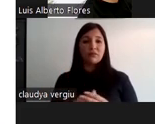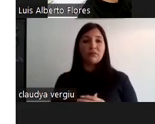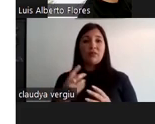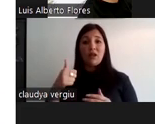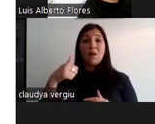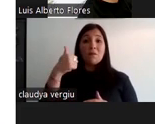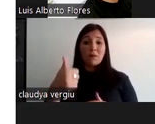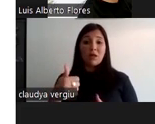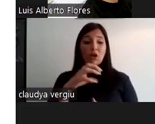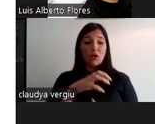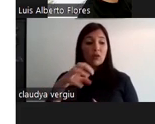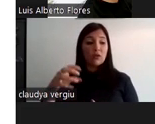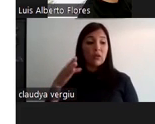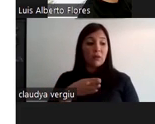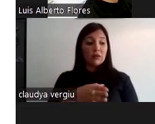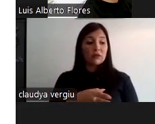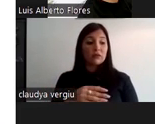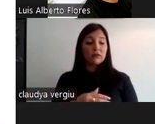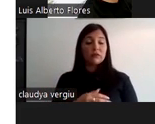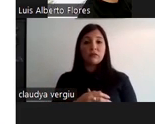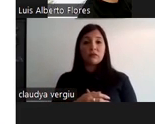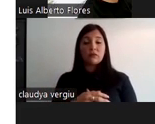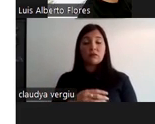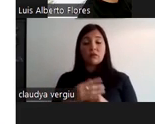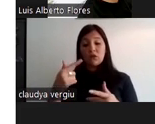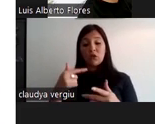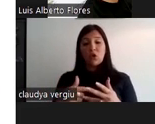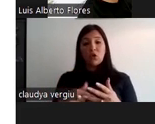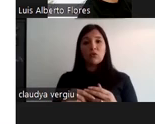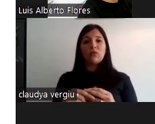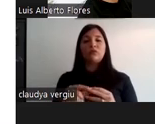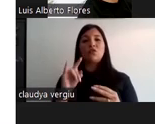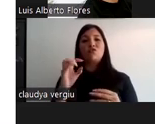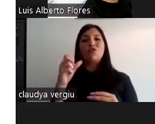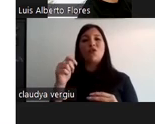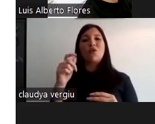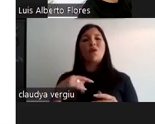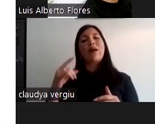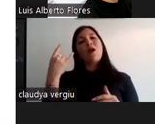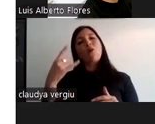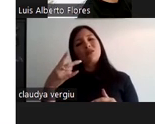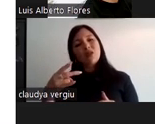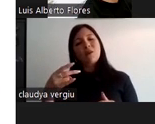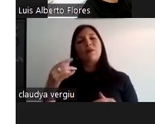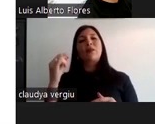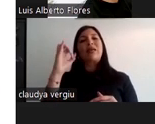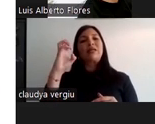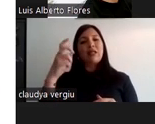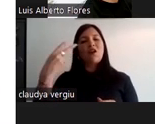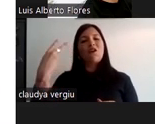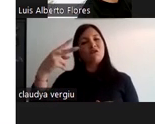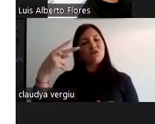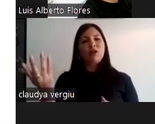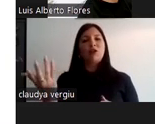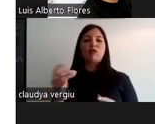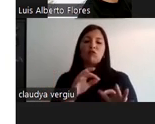las regiones que estamos yendo por otro lado también el uso de herramientas digitales es un tema muy importante tanto para el manejo comercial redes